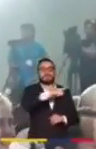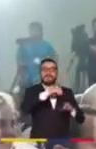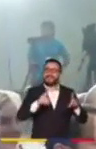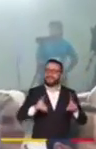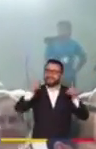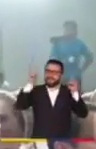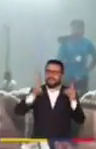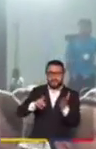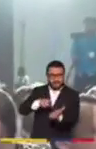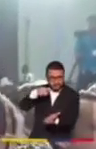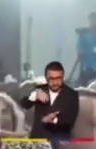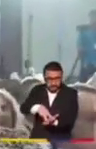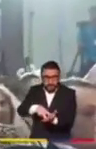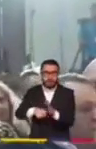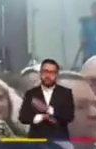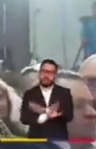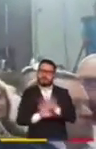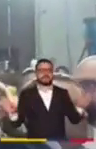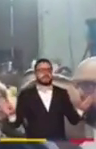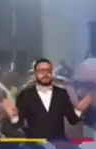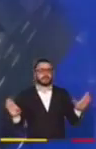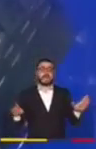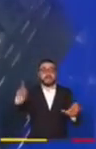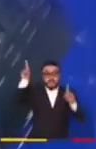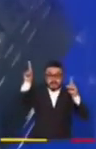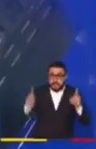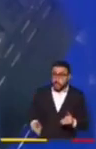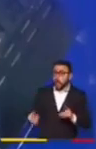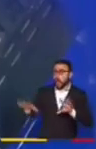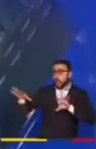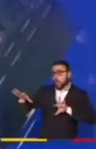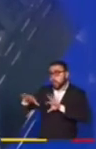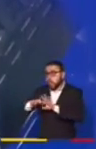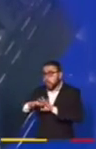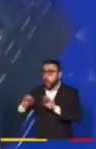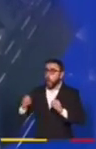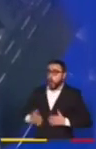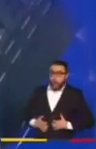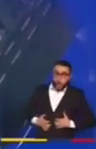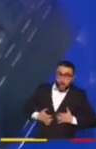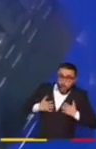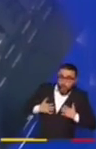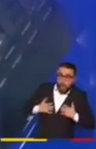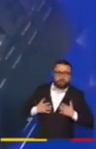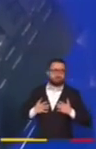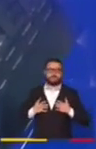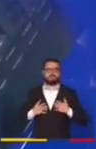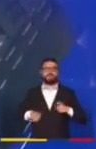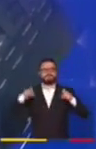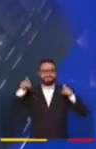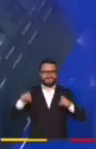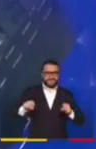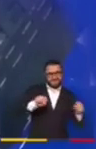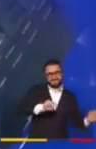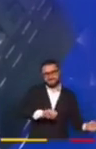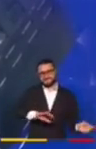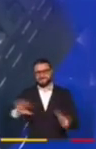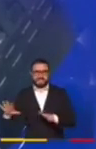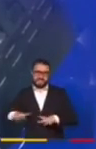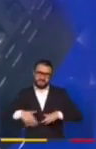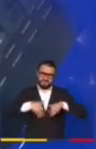no arrodillarse, no amilanarse, no atemorizarse, sino salió a